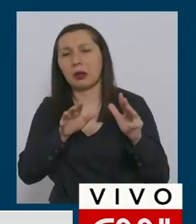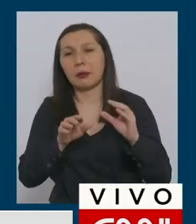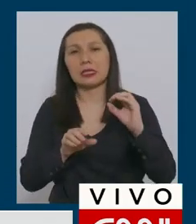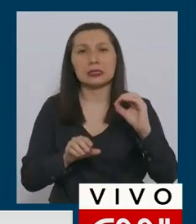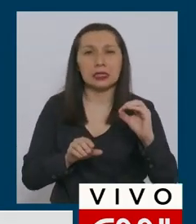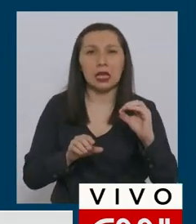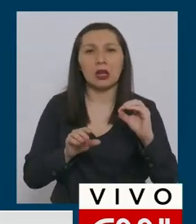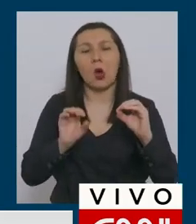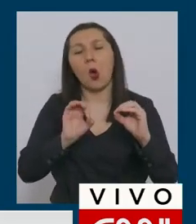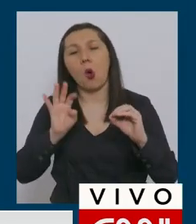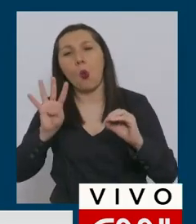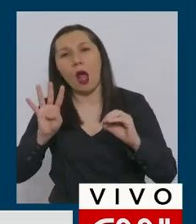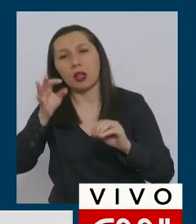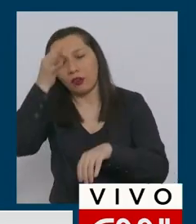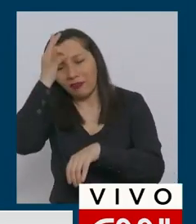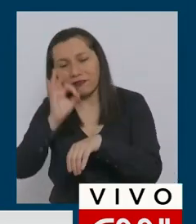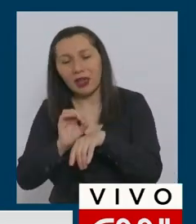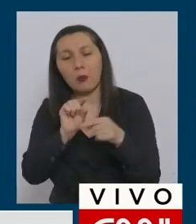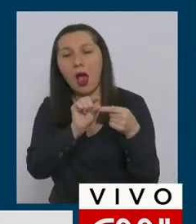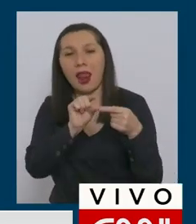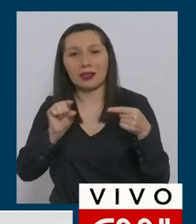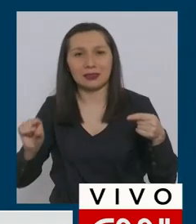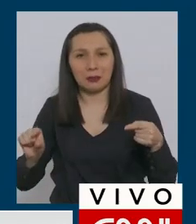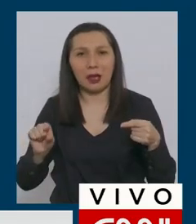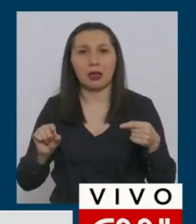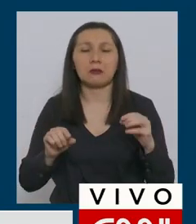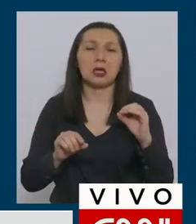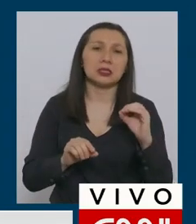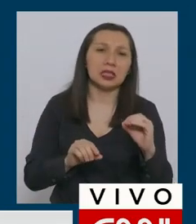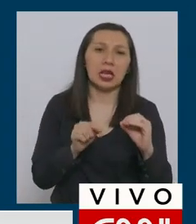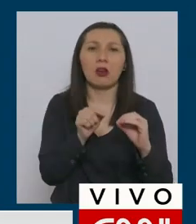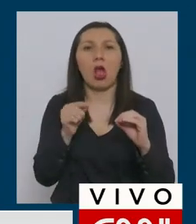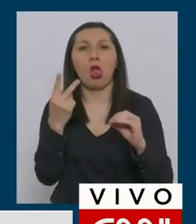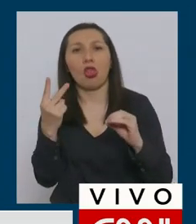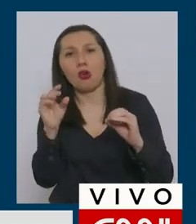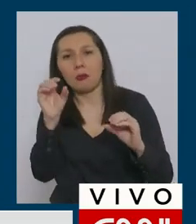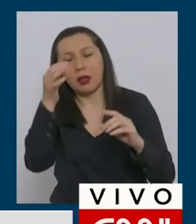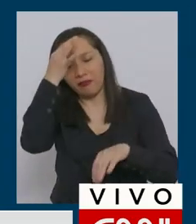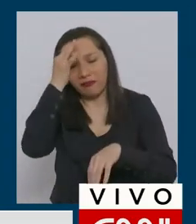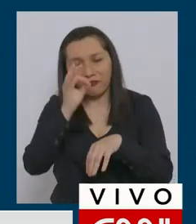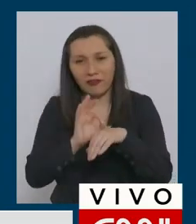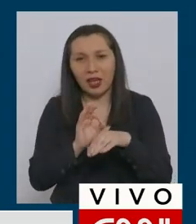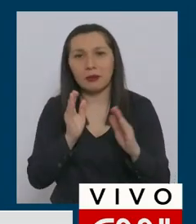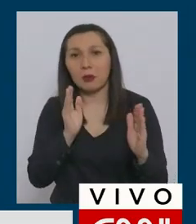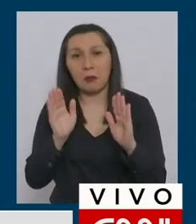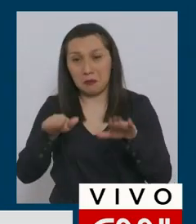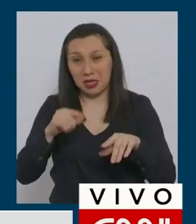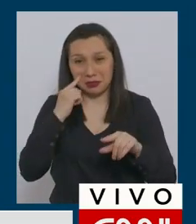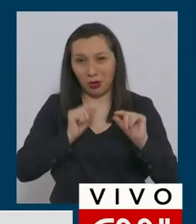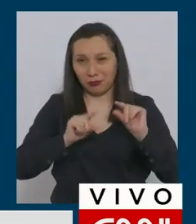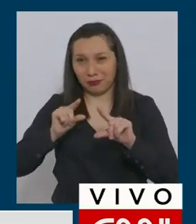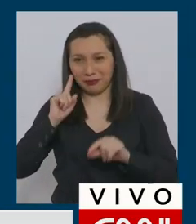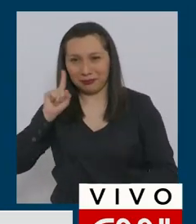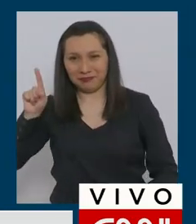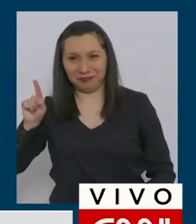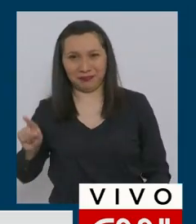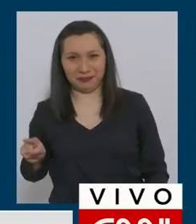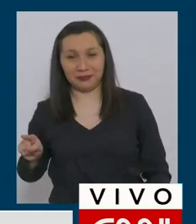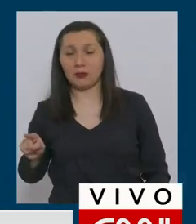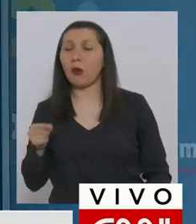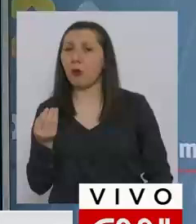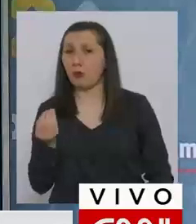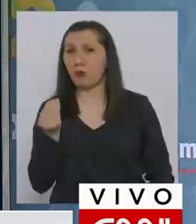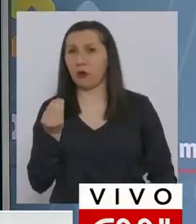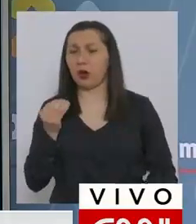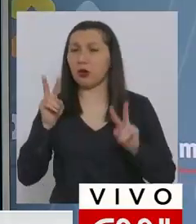niñas y adolescentes, en junio de este año, evidenciamos que comenzaron a bajar los casos de SIM registrados